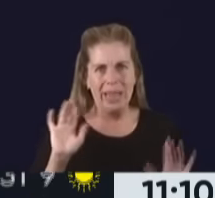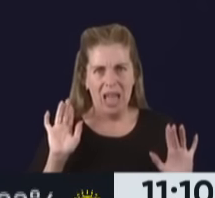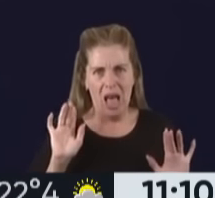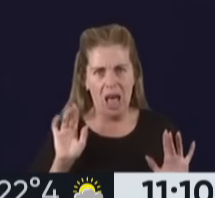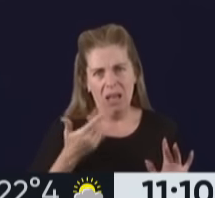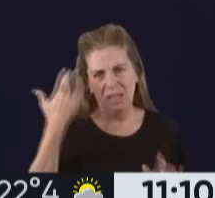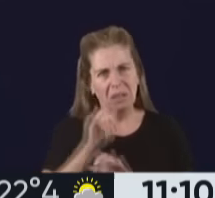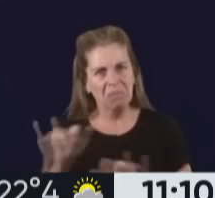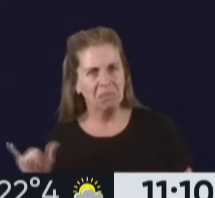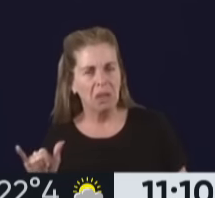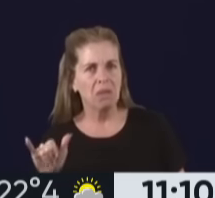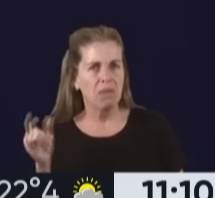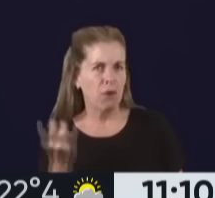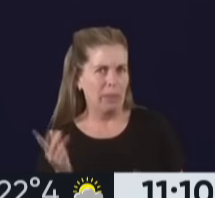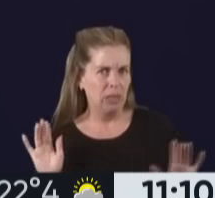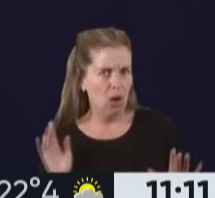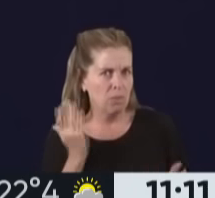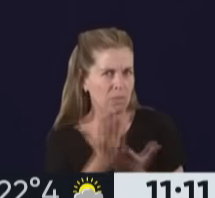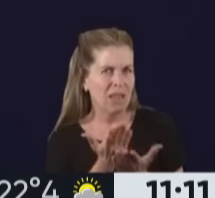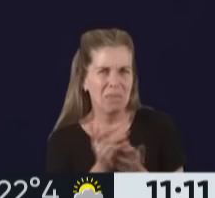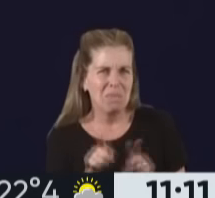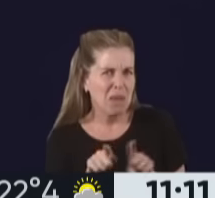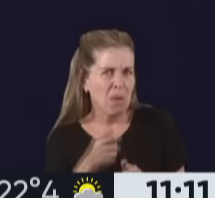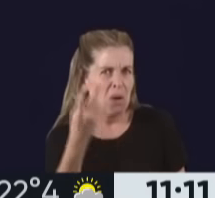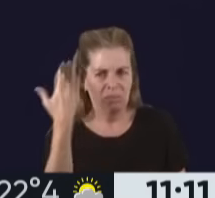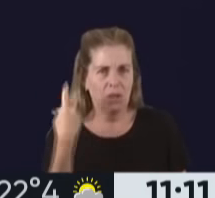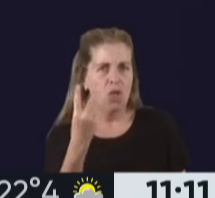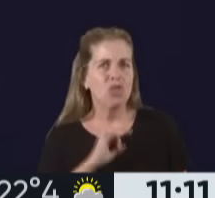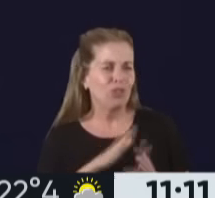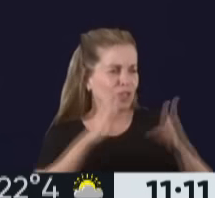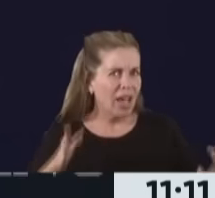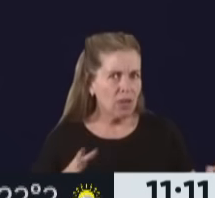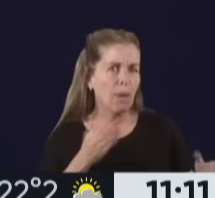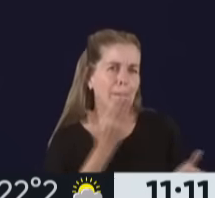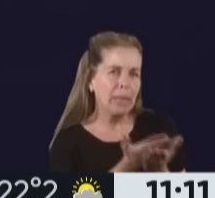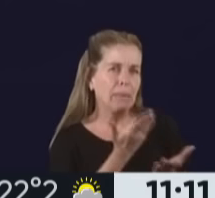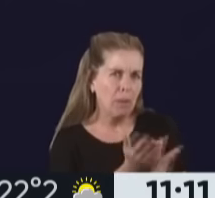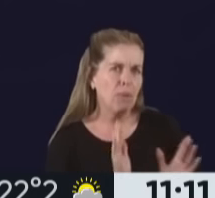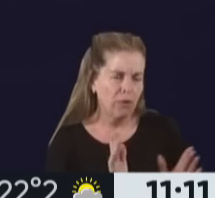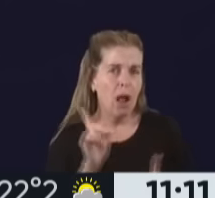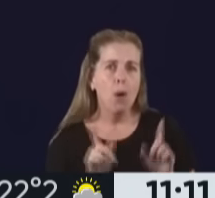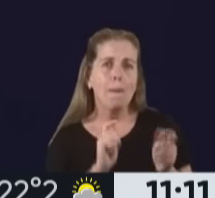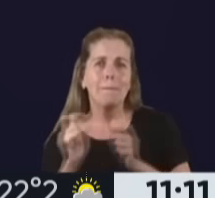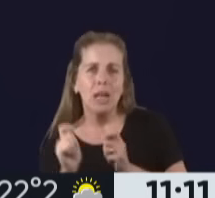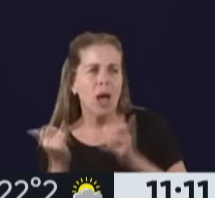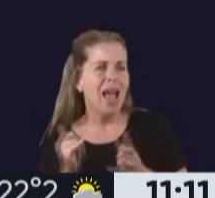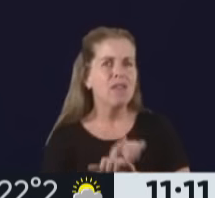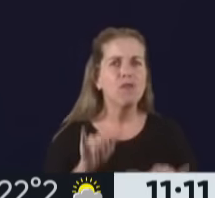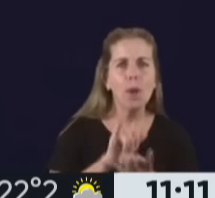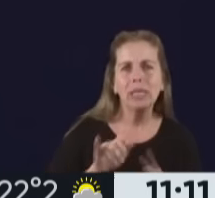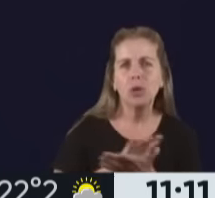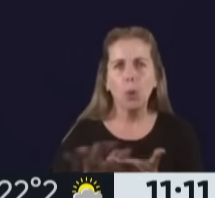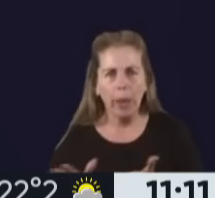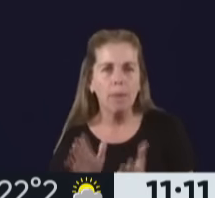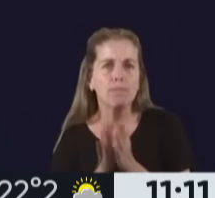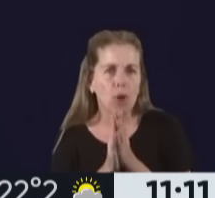Apelamos, como lo hicimos estos 2 años, a que cuando tengan información, por favor la chequen. Somos bastante